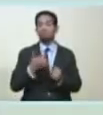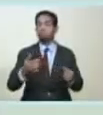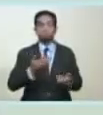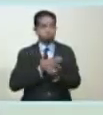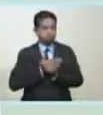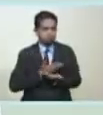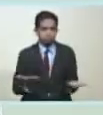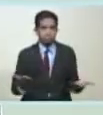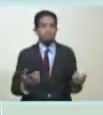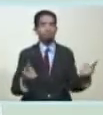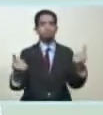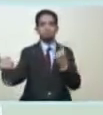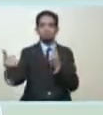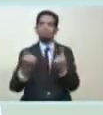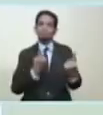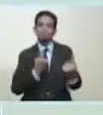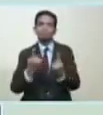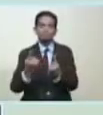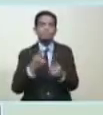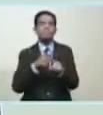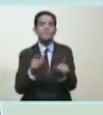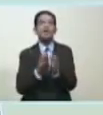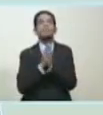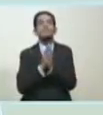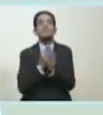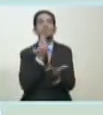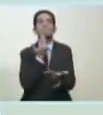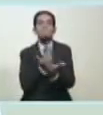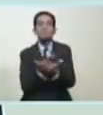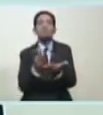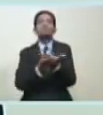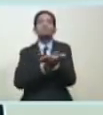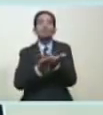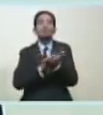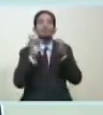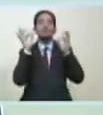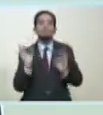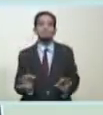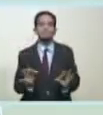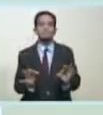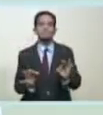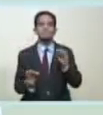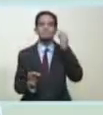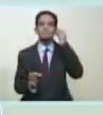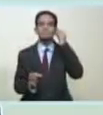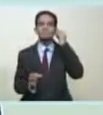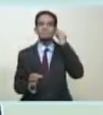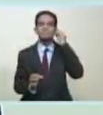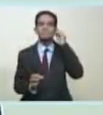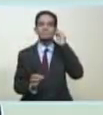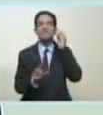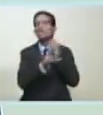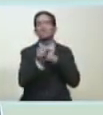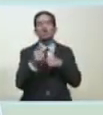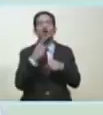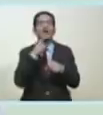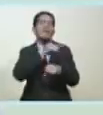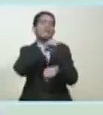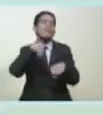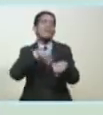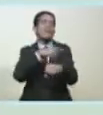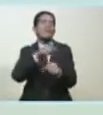país. Les pido soluciones concretas. No nos vayamos al discurso general. Todos los